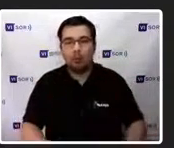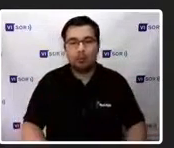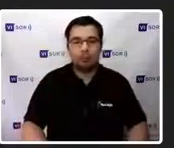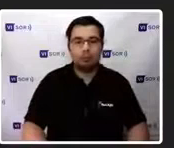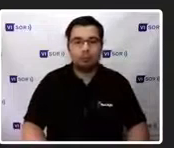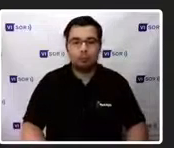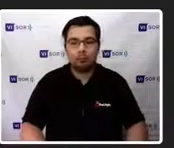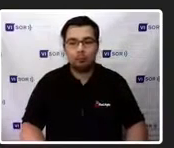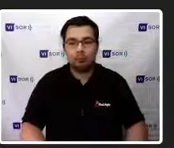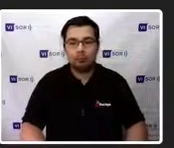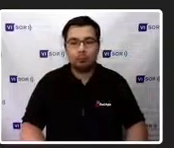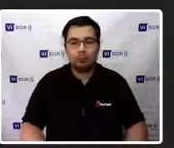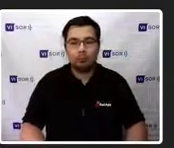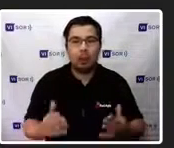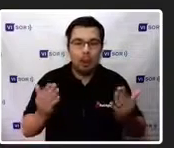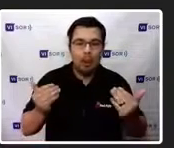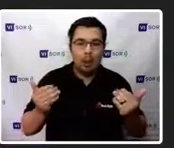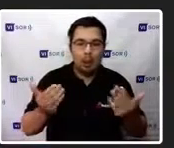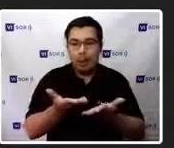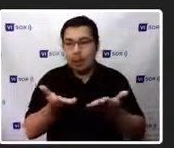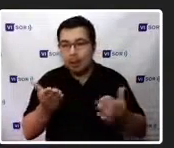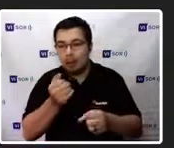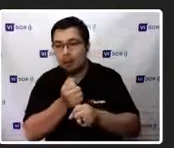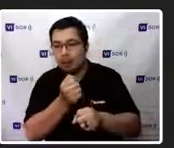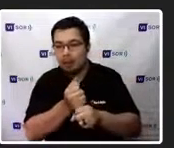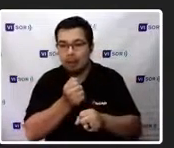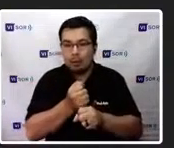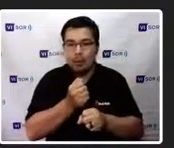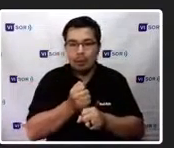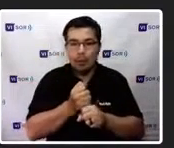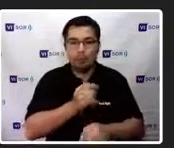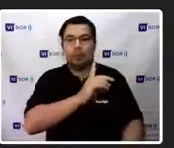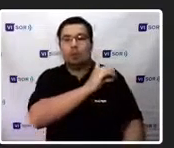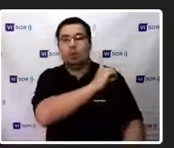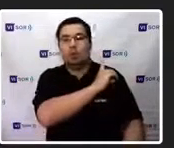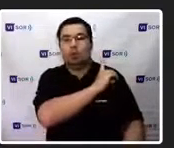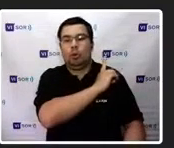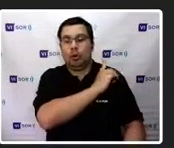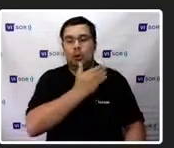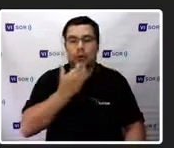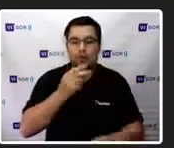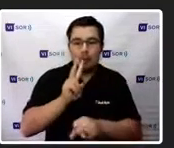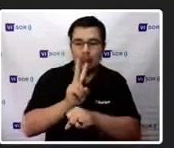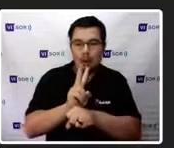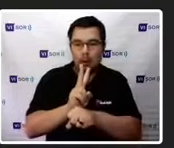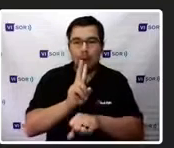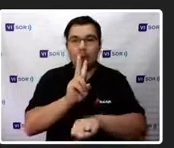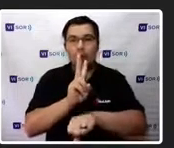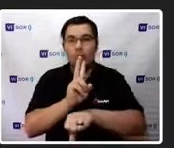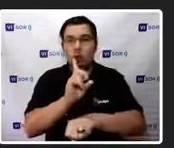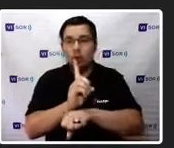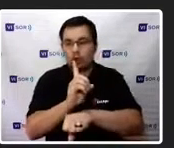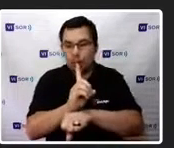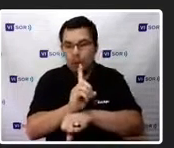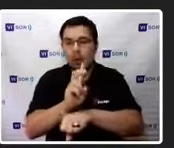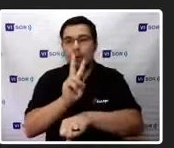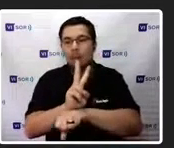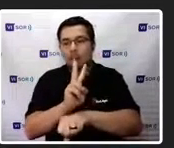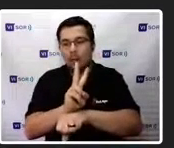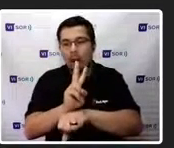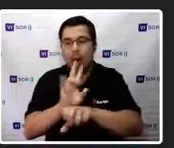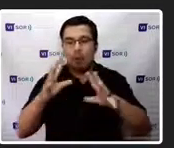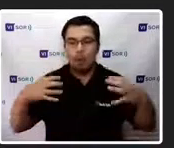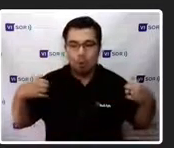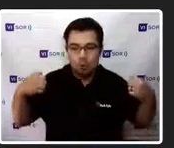con los docentes, con los profesores, la vestimenta, el calzado, tal vez lo más probable es su mochila. Y así sucesivamente van a ir, ¿no es